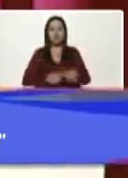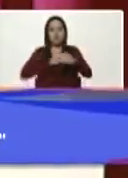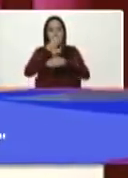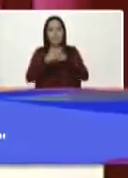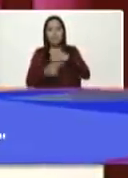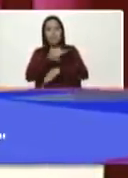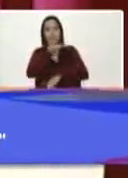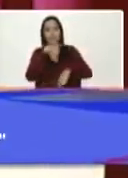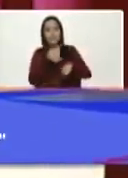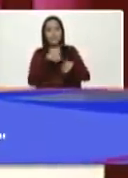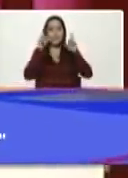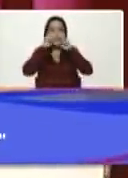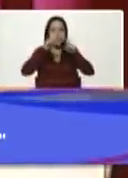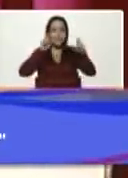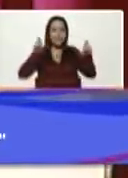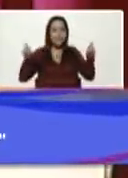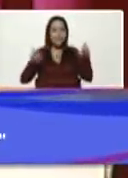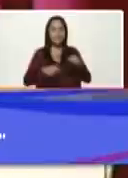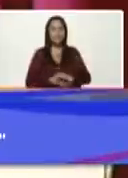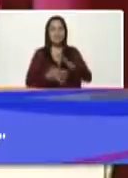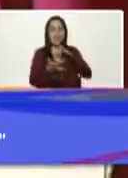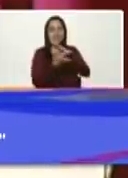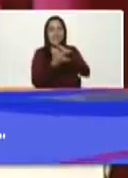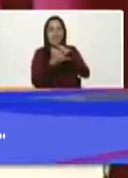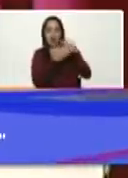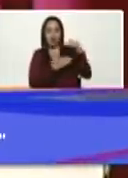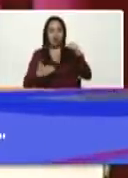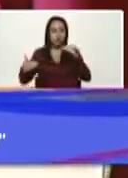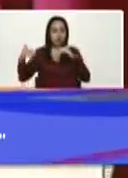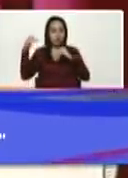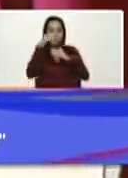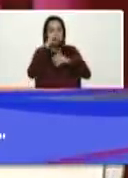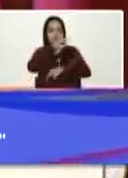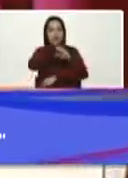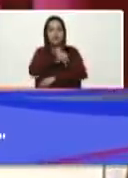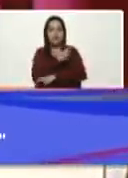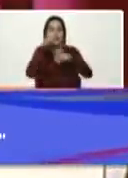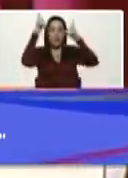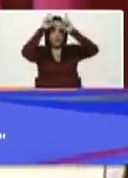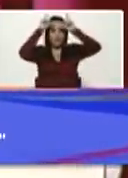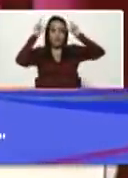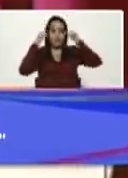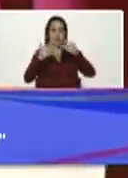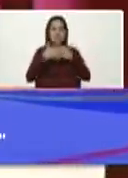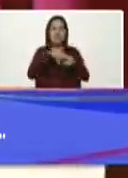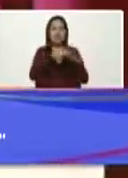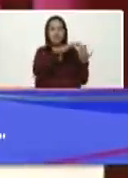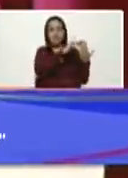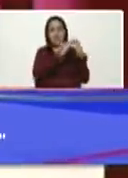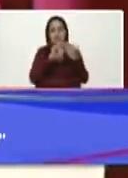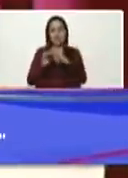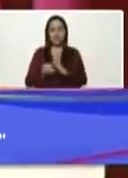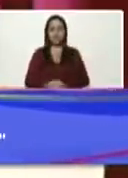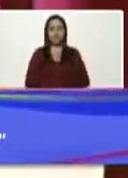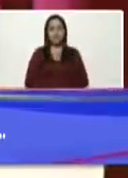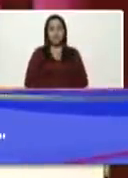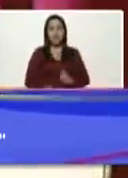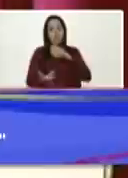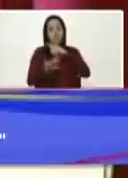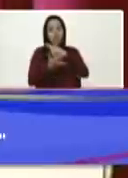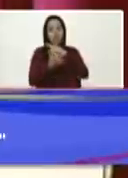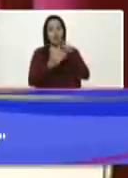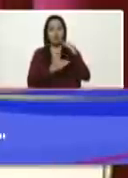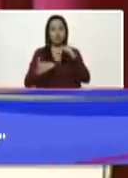Nacional de Formación de Técnico Superior Universitario en Enfermería Integral Comunitaria, Técnico